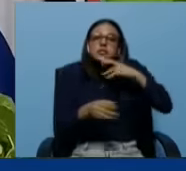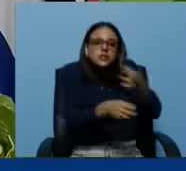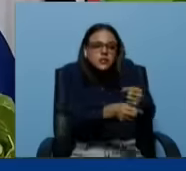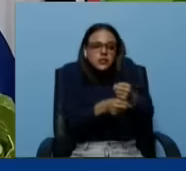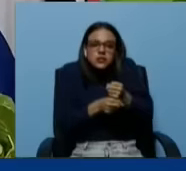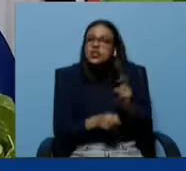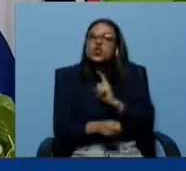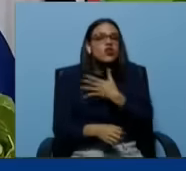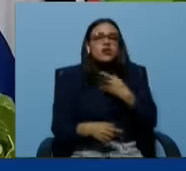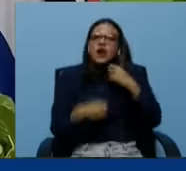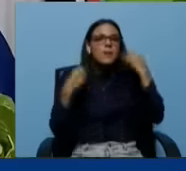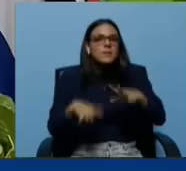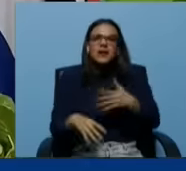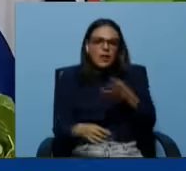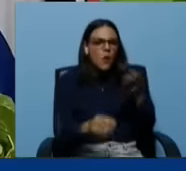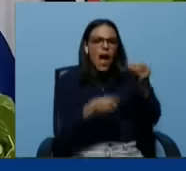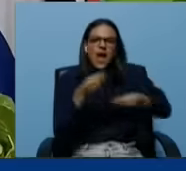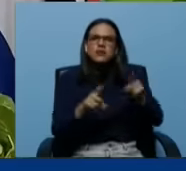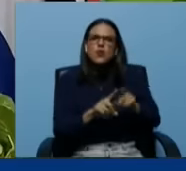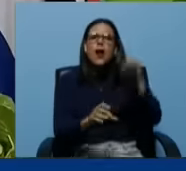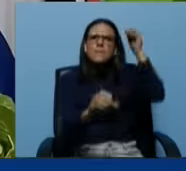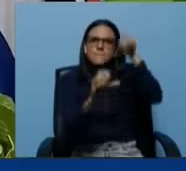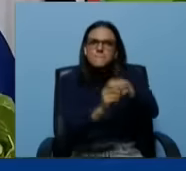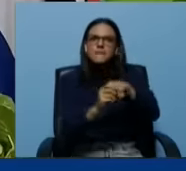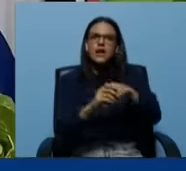Entonces vino el golpe.